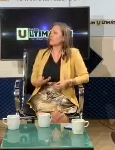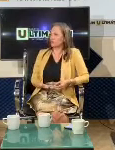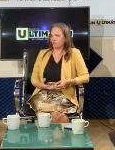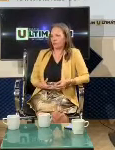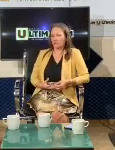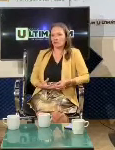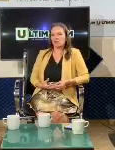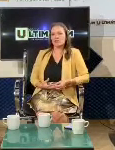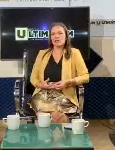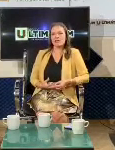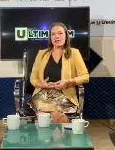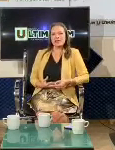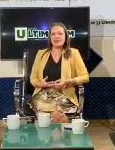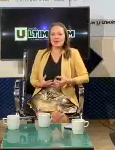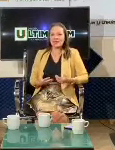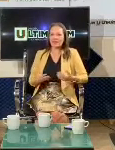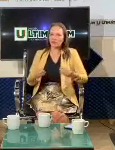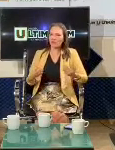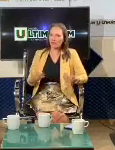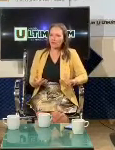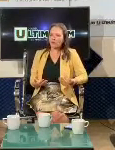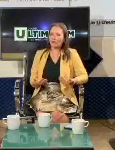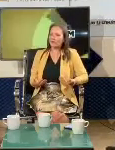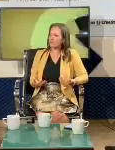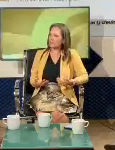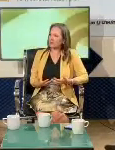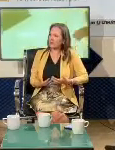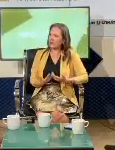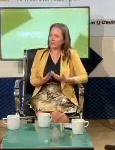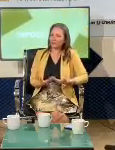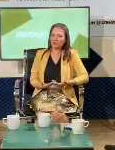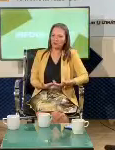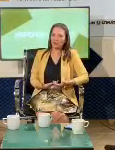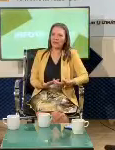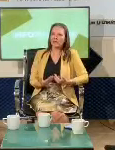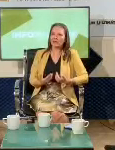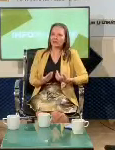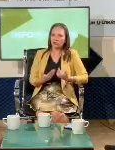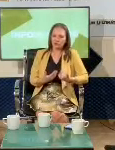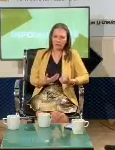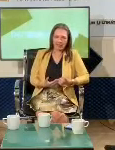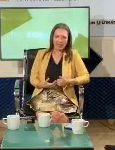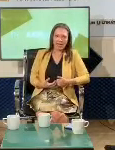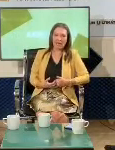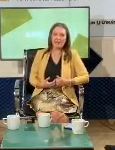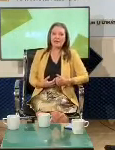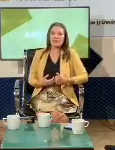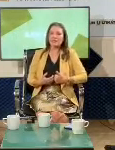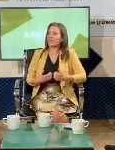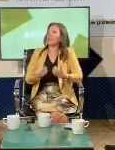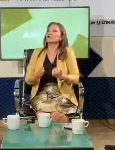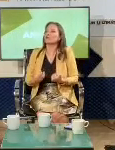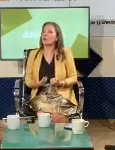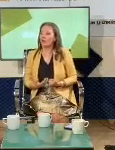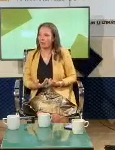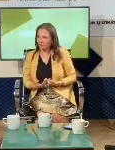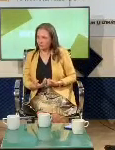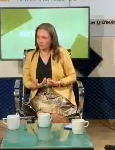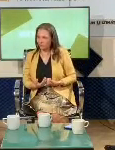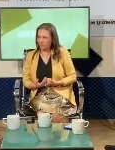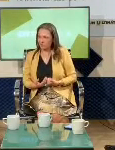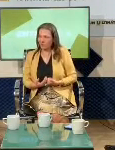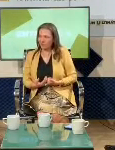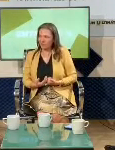de tradiciones, somos de en el momento que fallece la persona, nuestro familiar, le queremos dar un